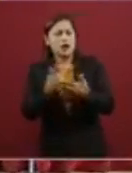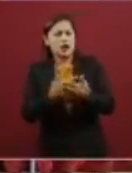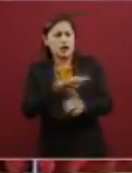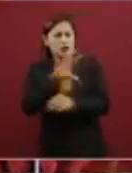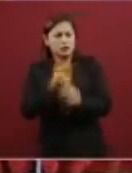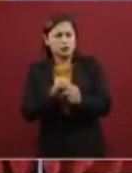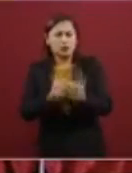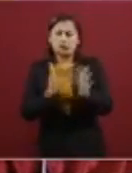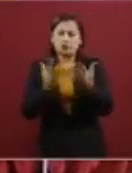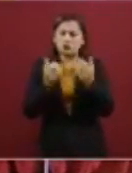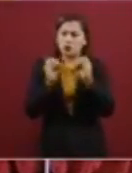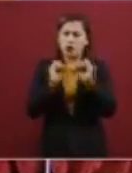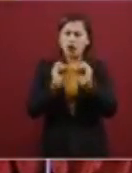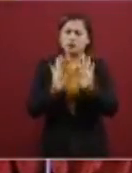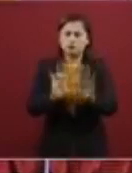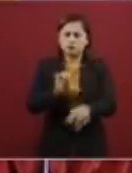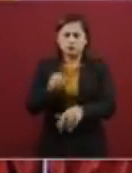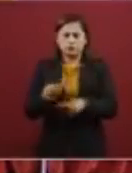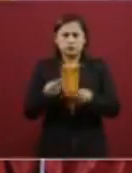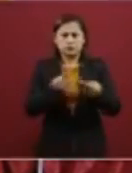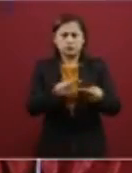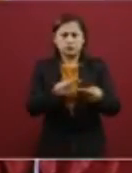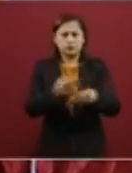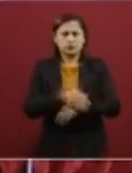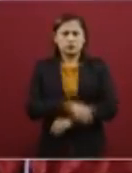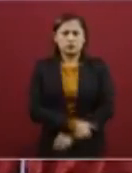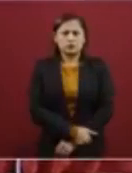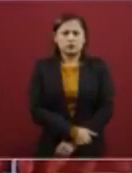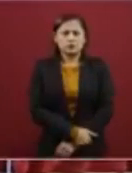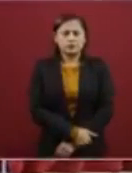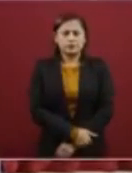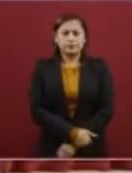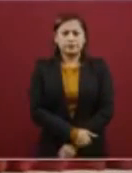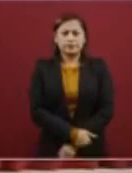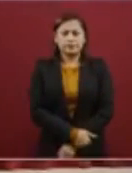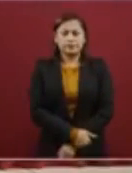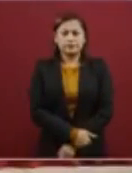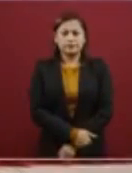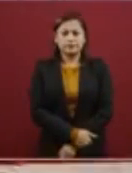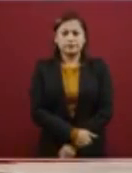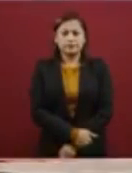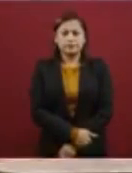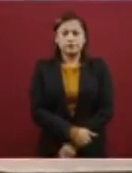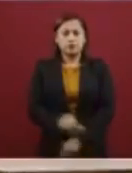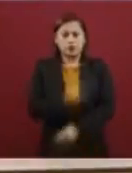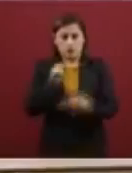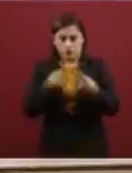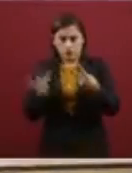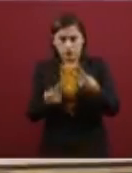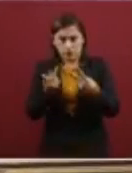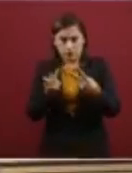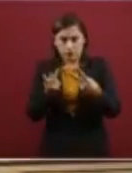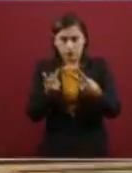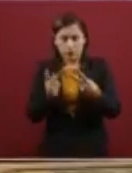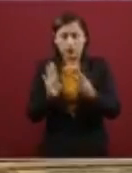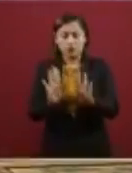no las tengo, pero te las voy a dar. Gracias. ¿Saltamos a la otra pregunta o no? Sí, pero